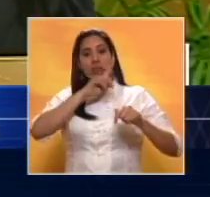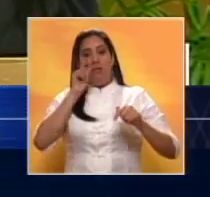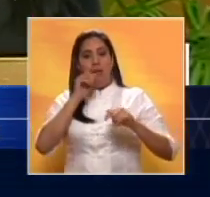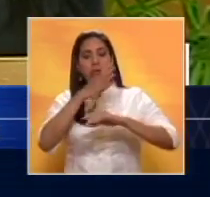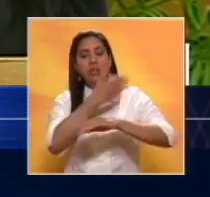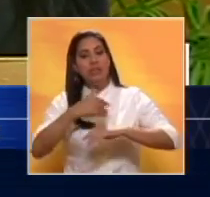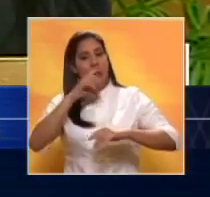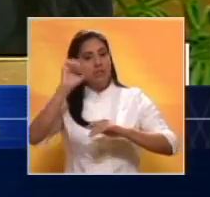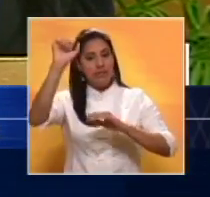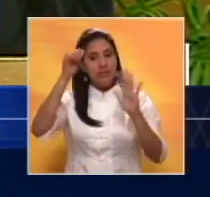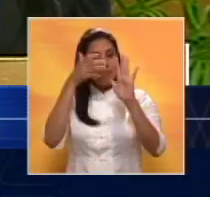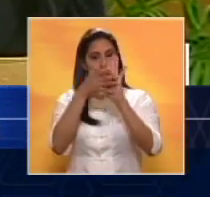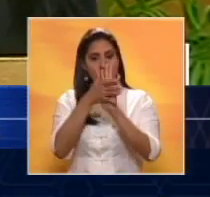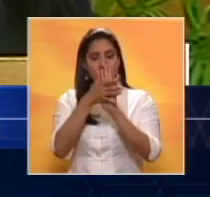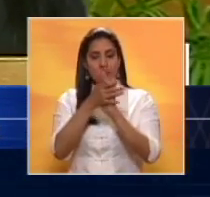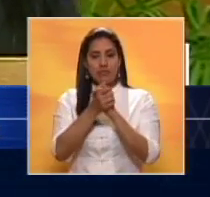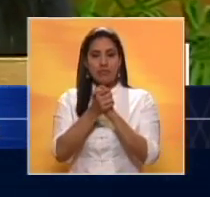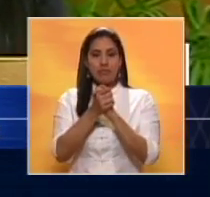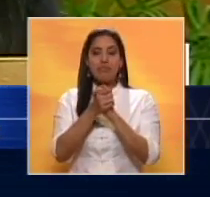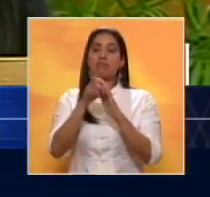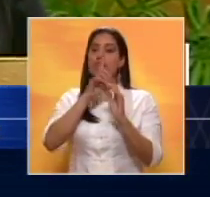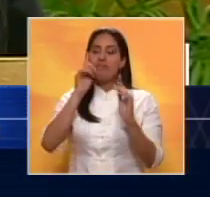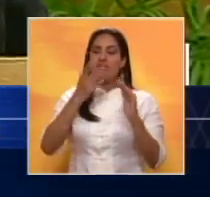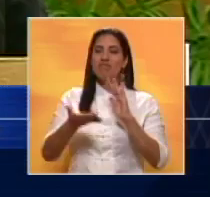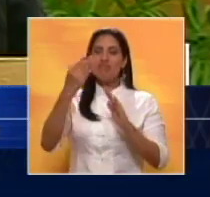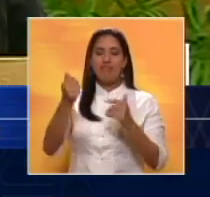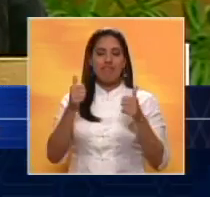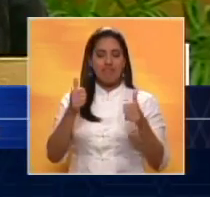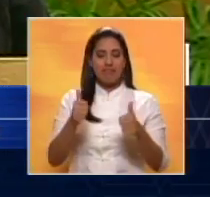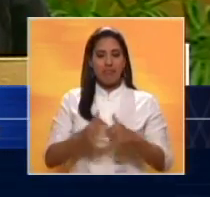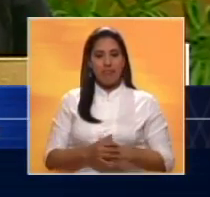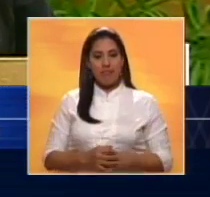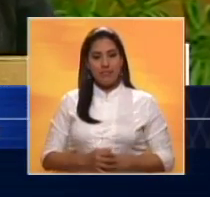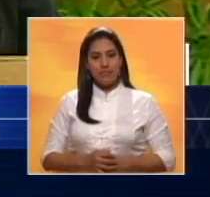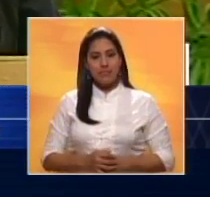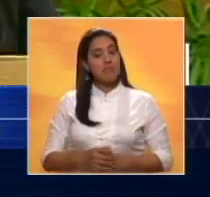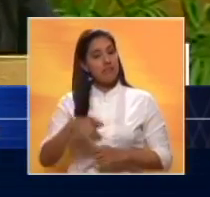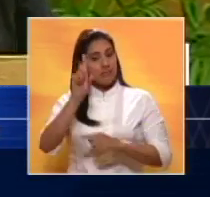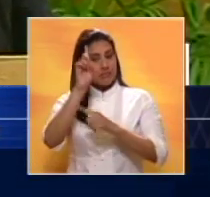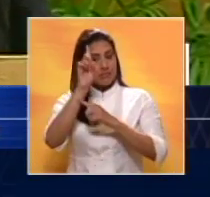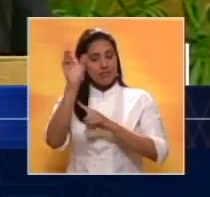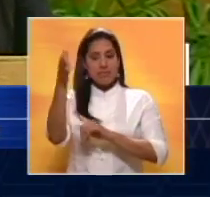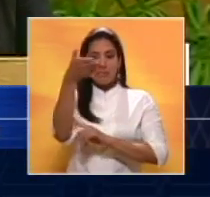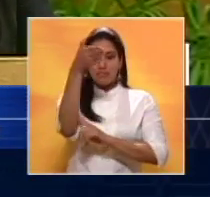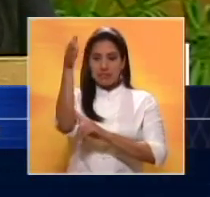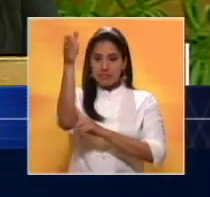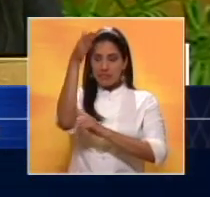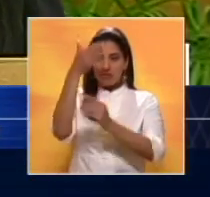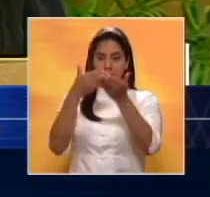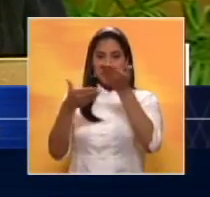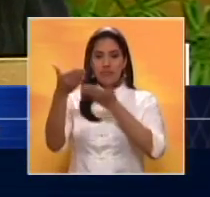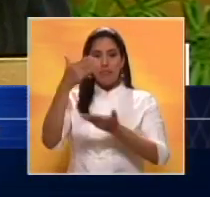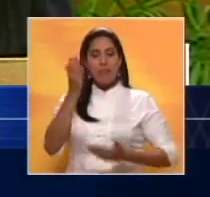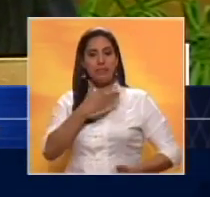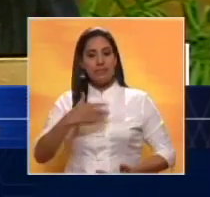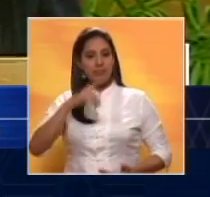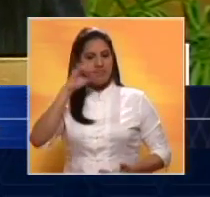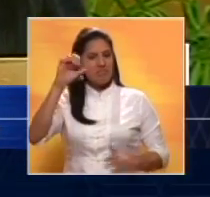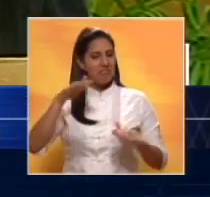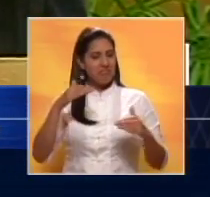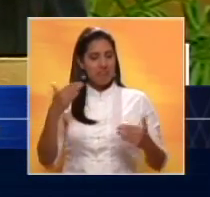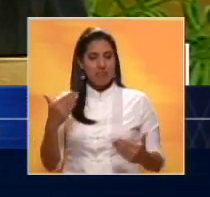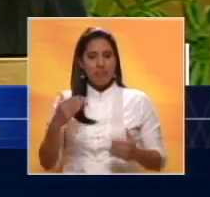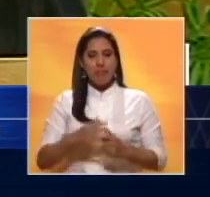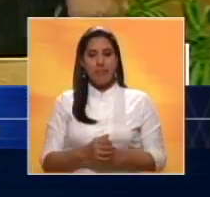jefe de Estado, del presidente Nicolás Maduro, ha sido fundamental. Una de las banderas económicas del presidente Maduro